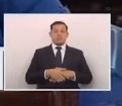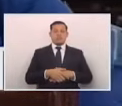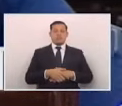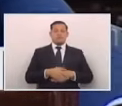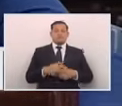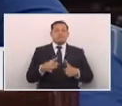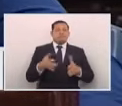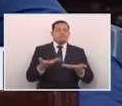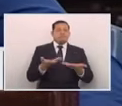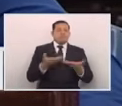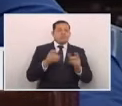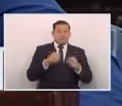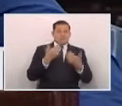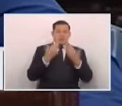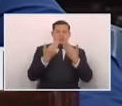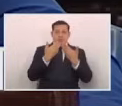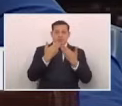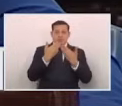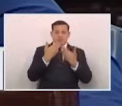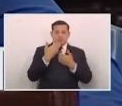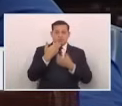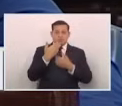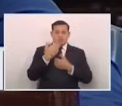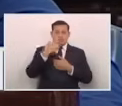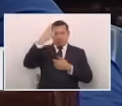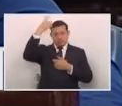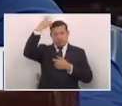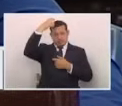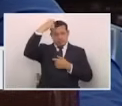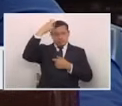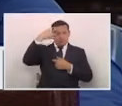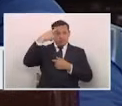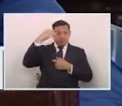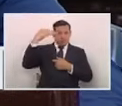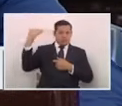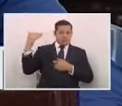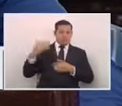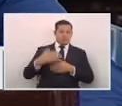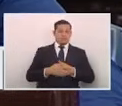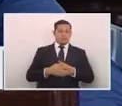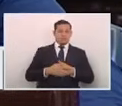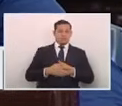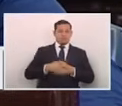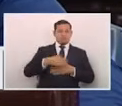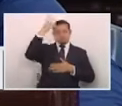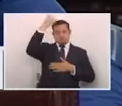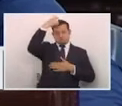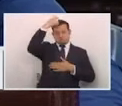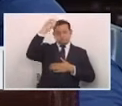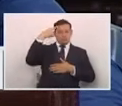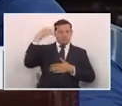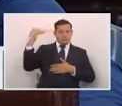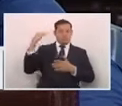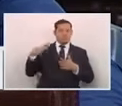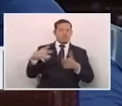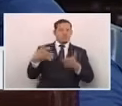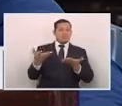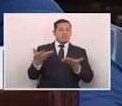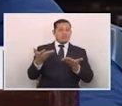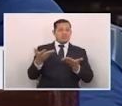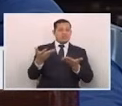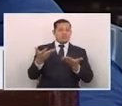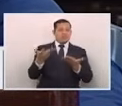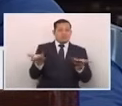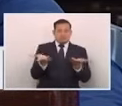decir? Cinismo político. El cinismo político es aquel del